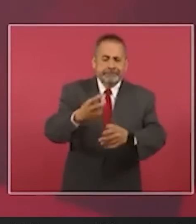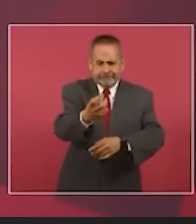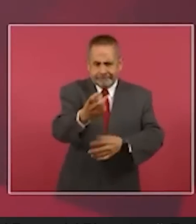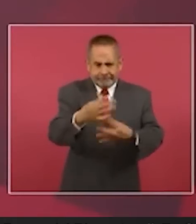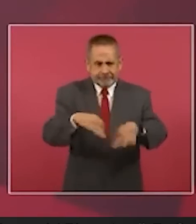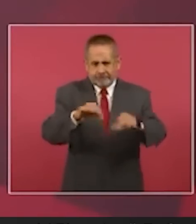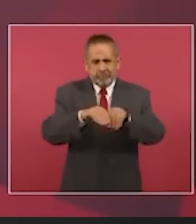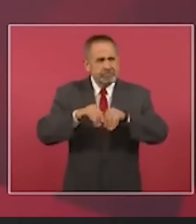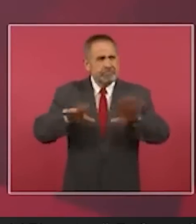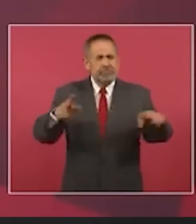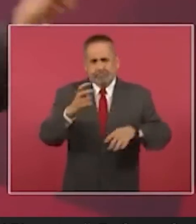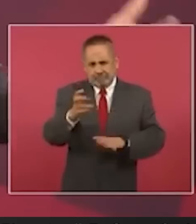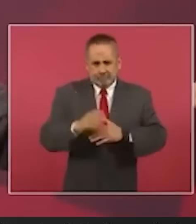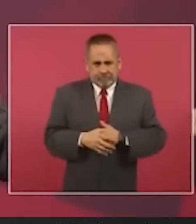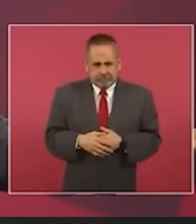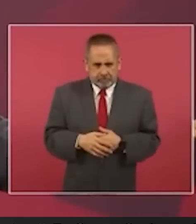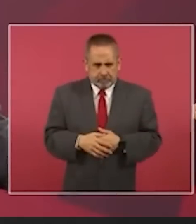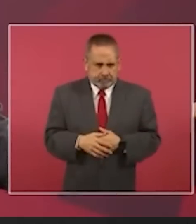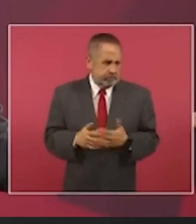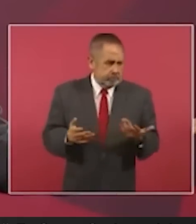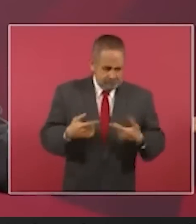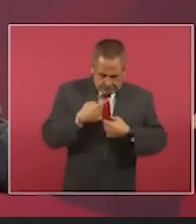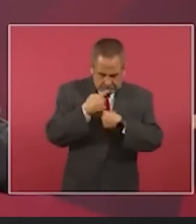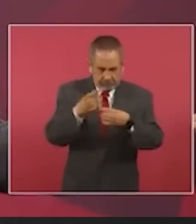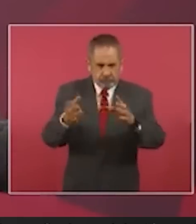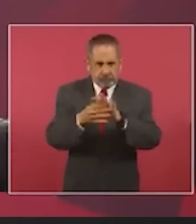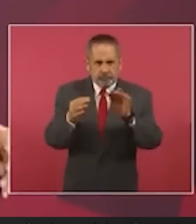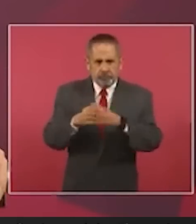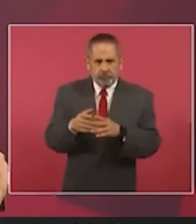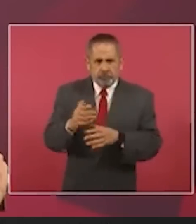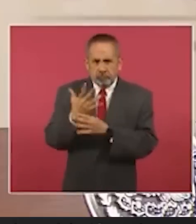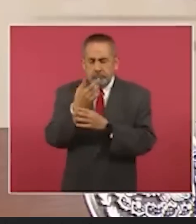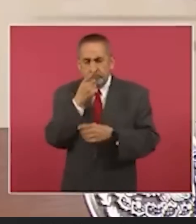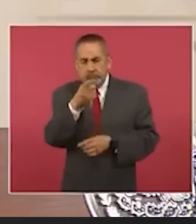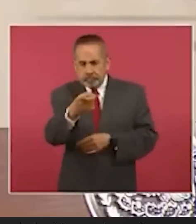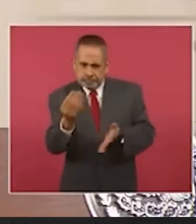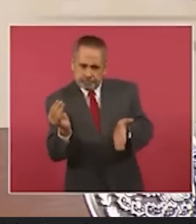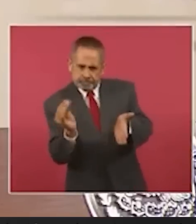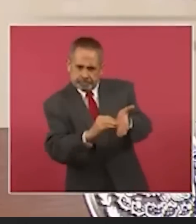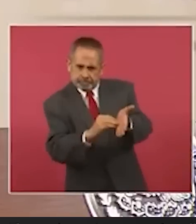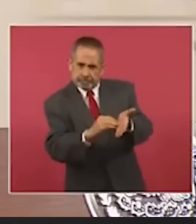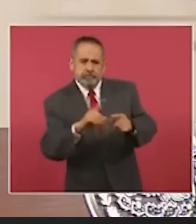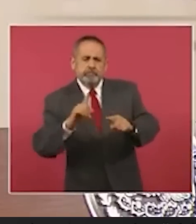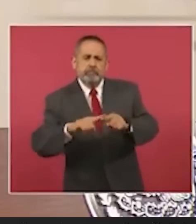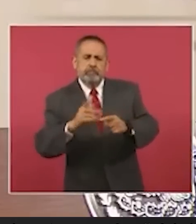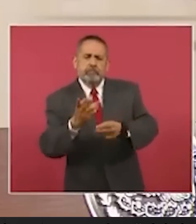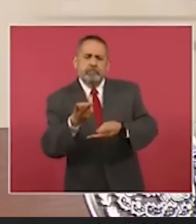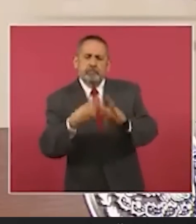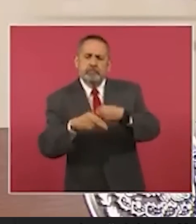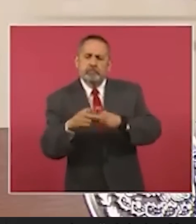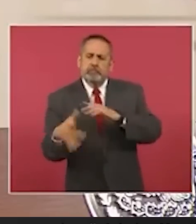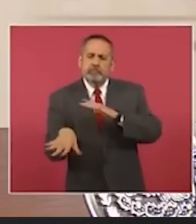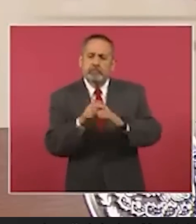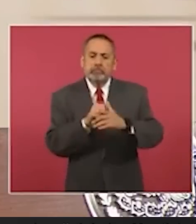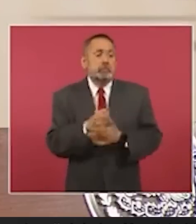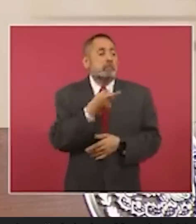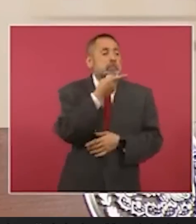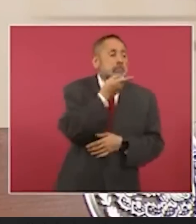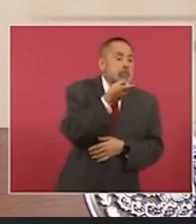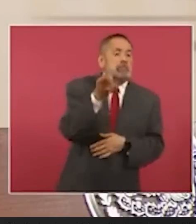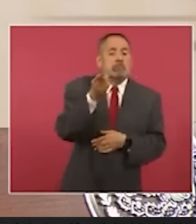Es decir, nada más, no, yo la estoy dando, pero ustedes pónganla. O sea, porque